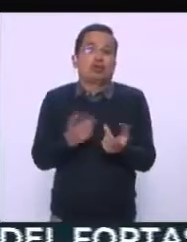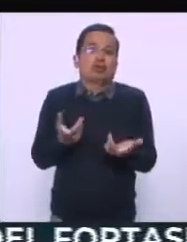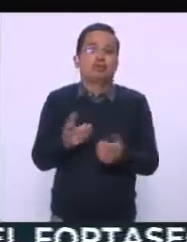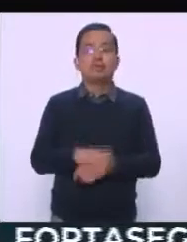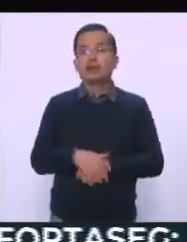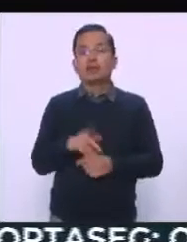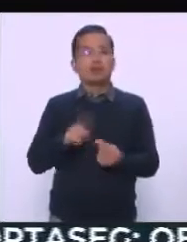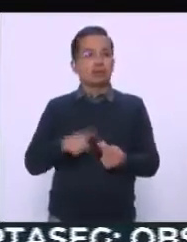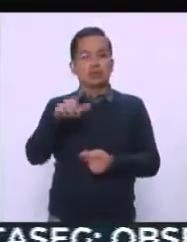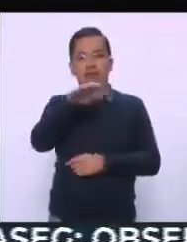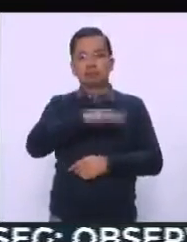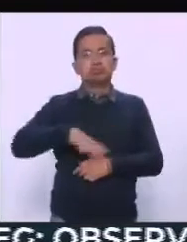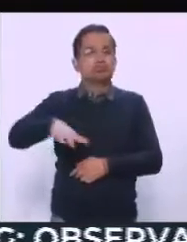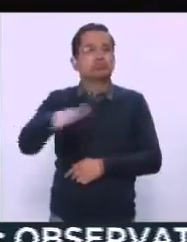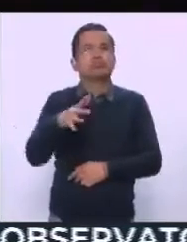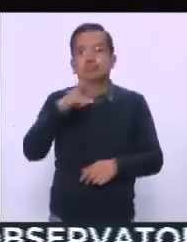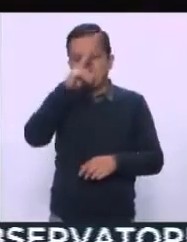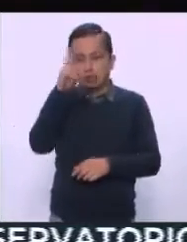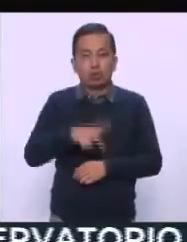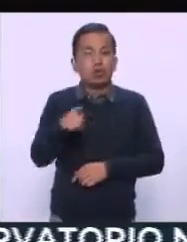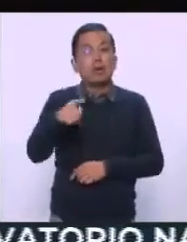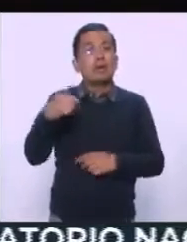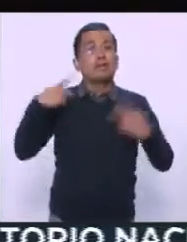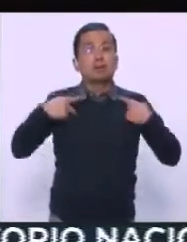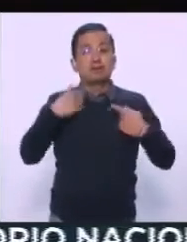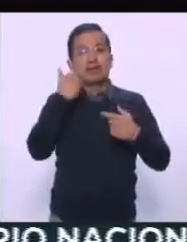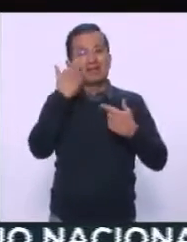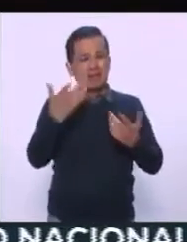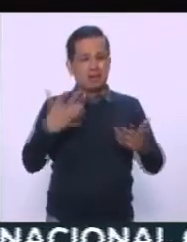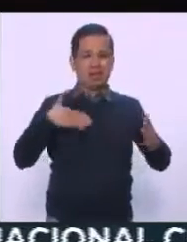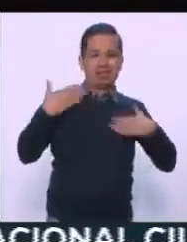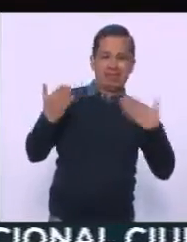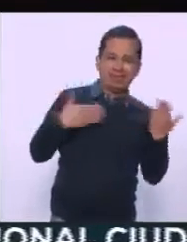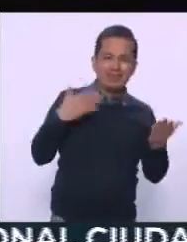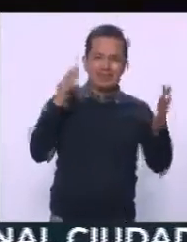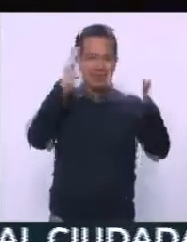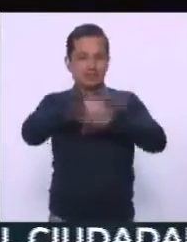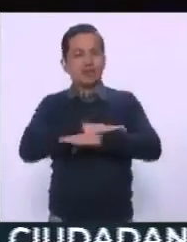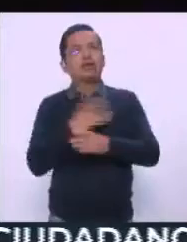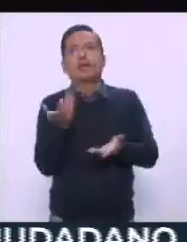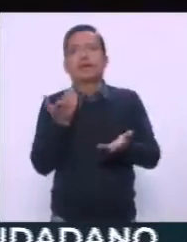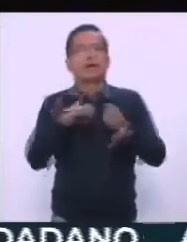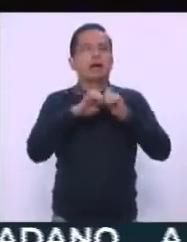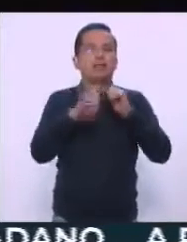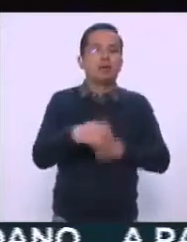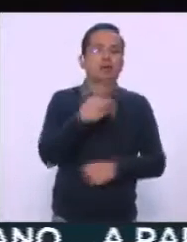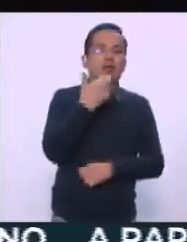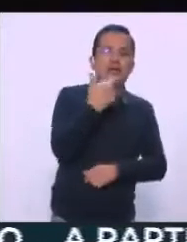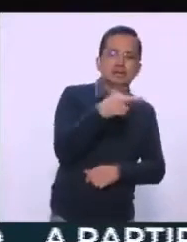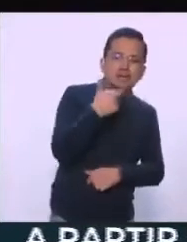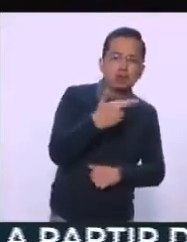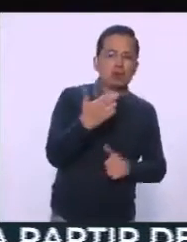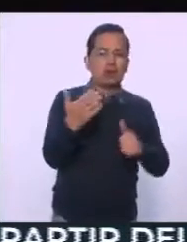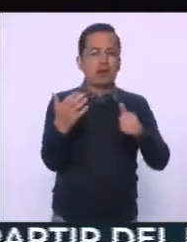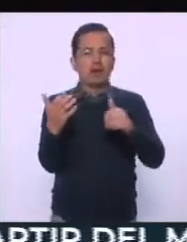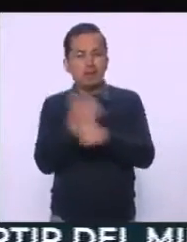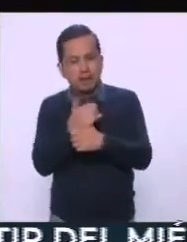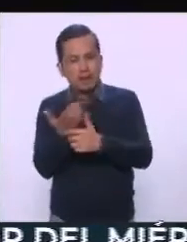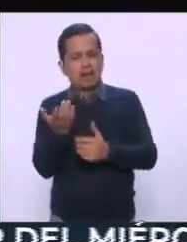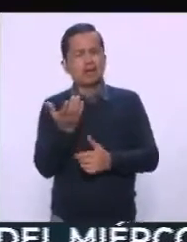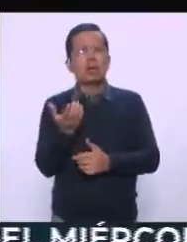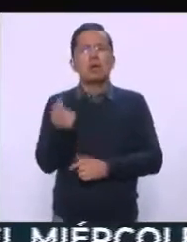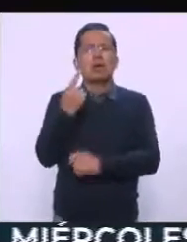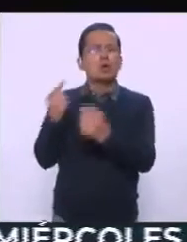consumo social, en el entretenimiento, particularmente en restaurantes, en bares, en aquellos establecimientos que